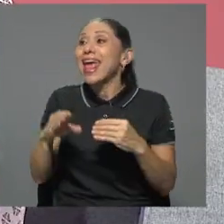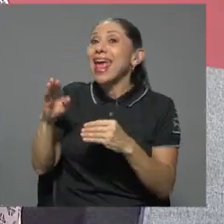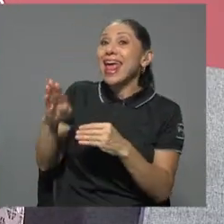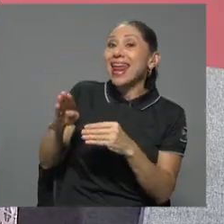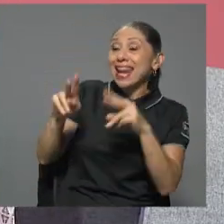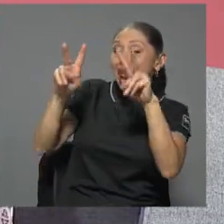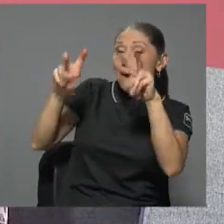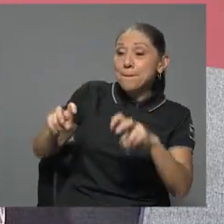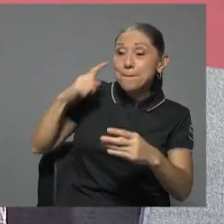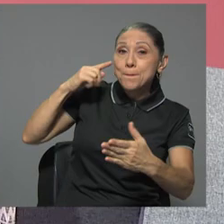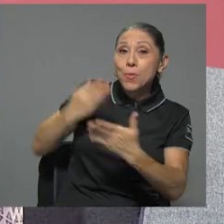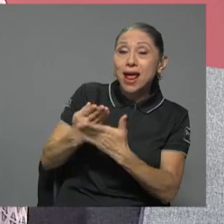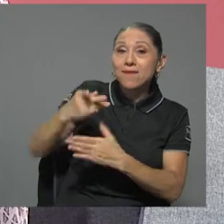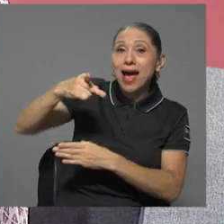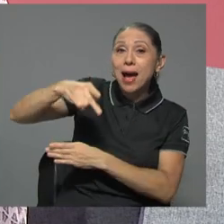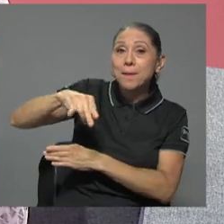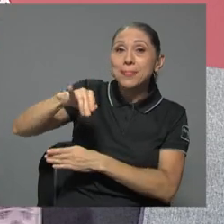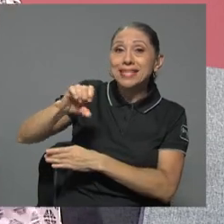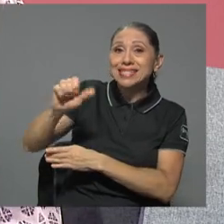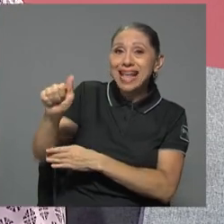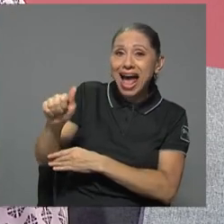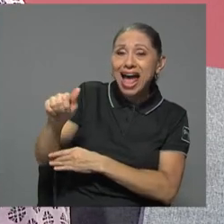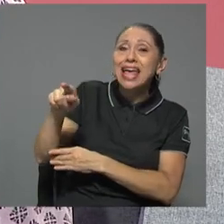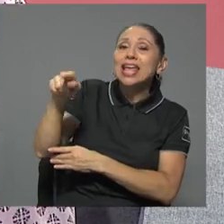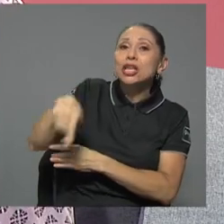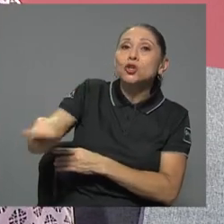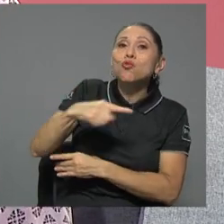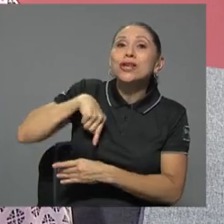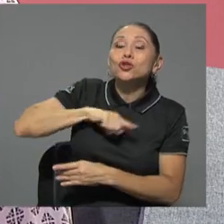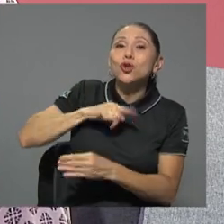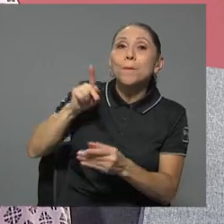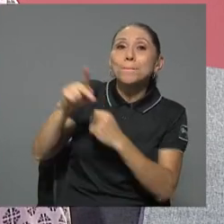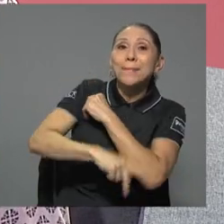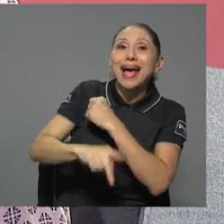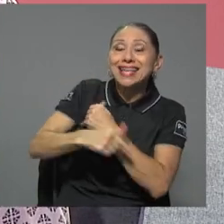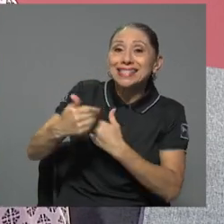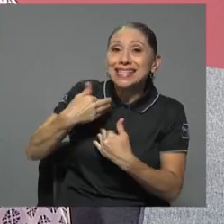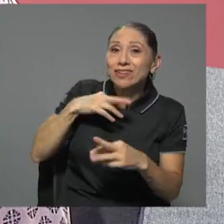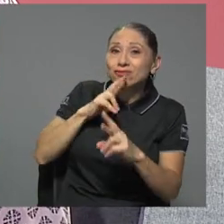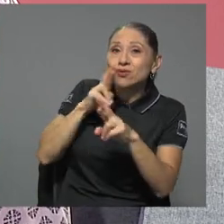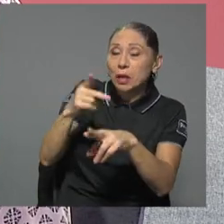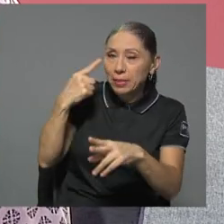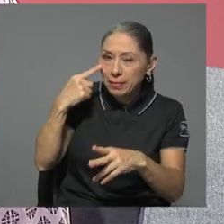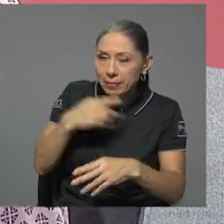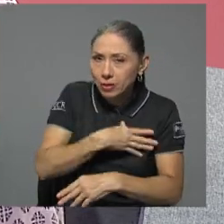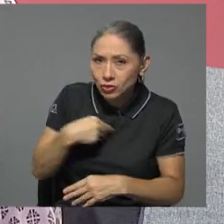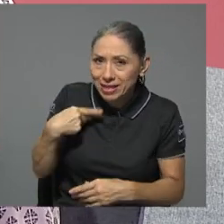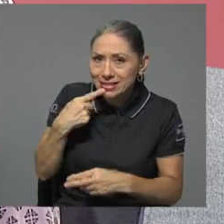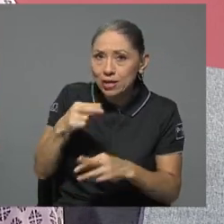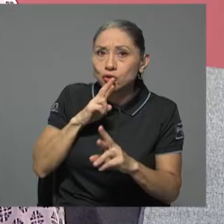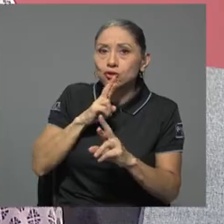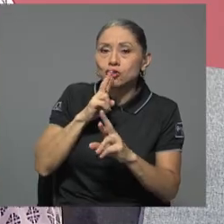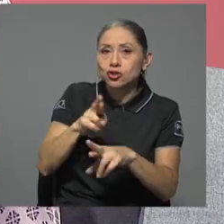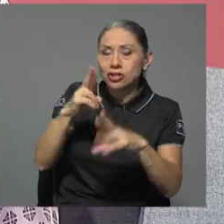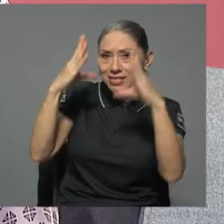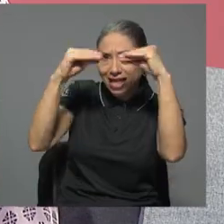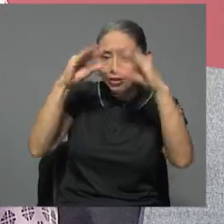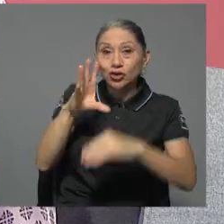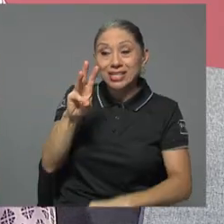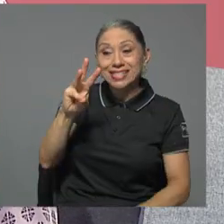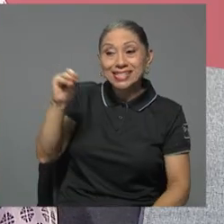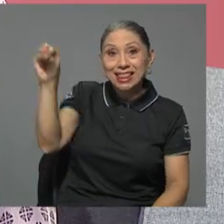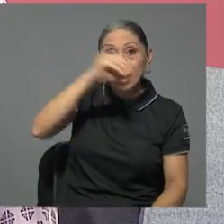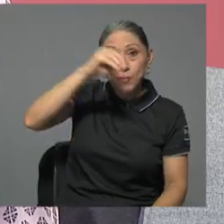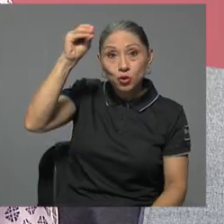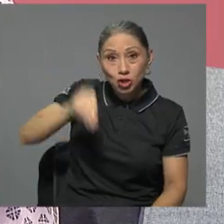ocupamos la posición número 56 para citar porque a mí me gusta mucho citar esos datos el 60 por ciento de los estudiantes que hicieron